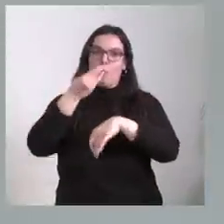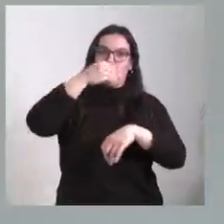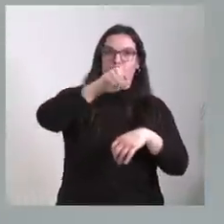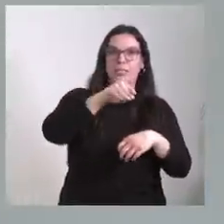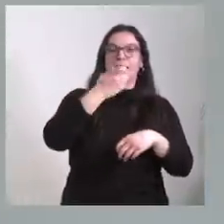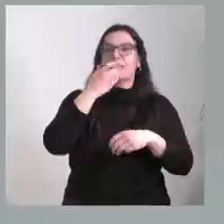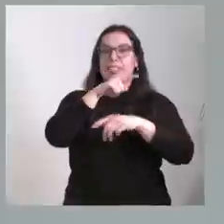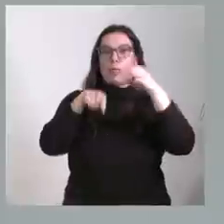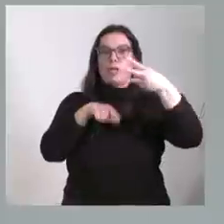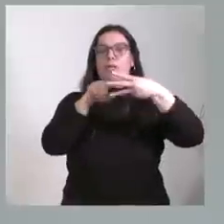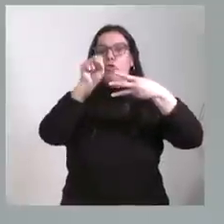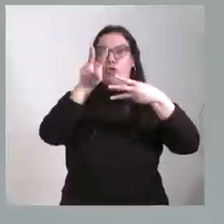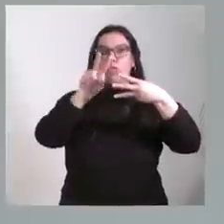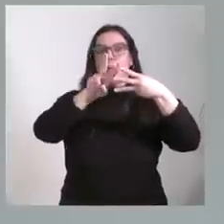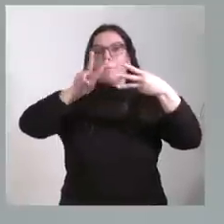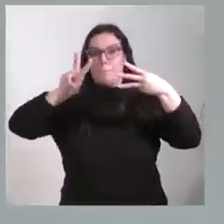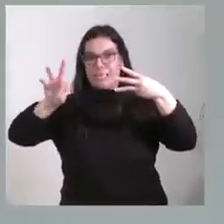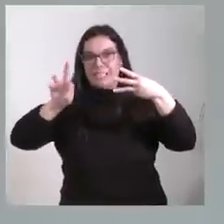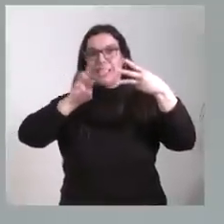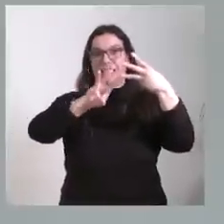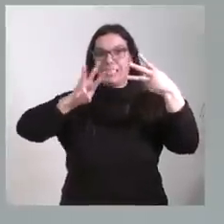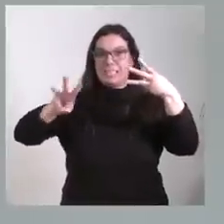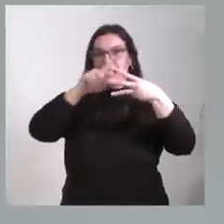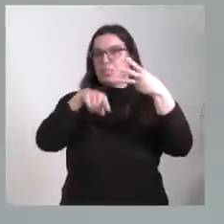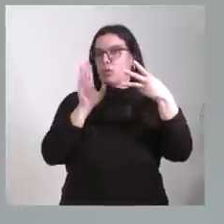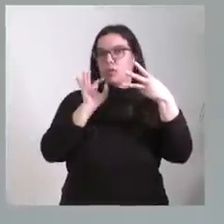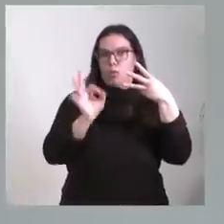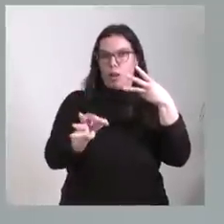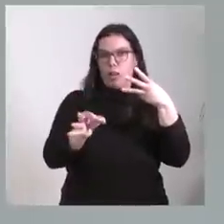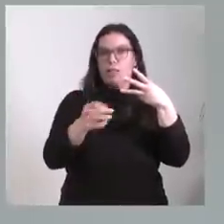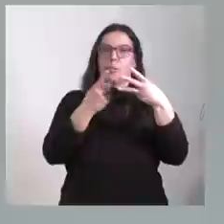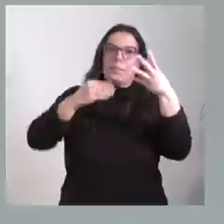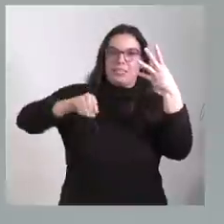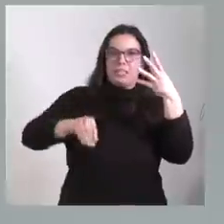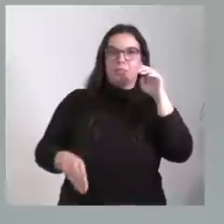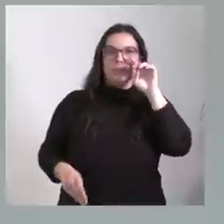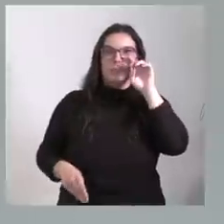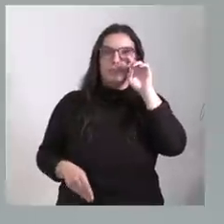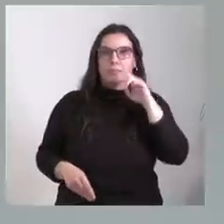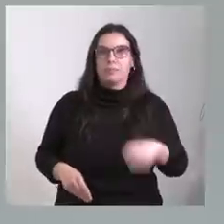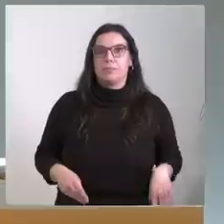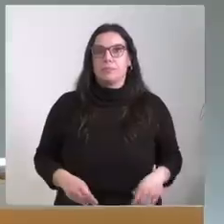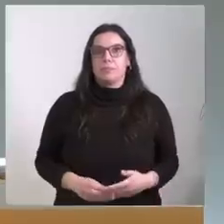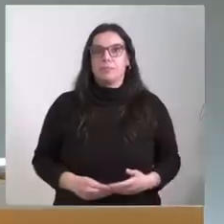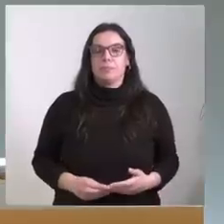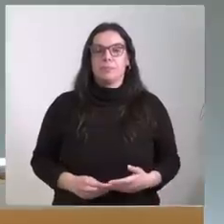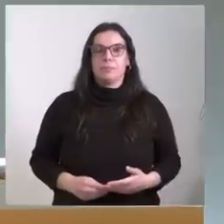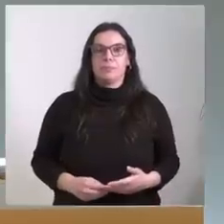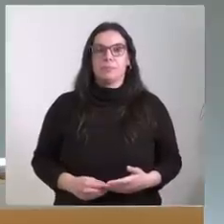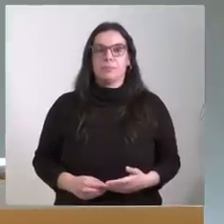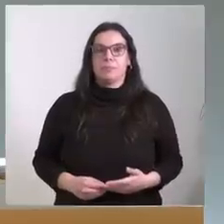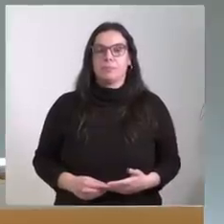tres que se venían haciendo de la semana 12 20 y 333 a priori siguen Y esta es a mayores Esperamos que sí